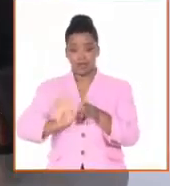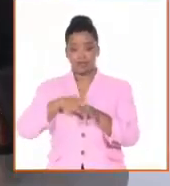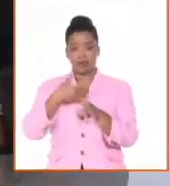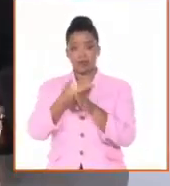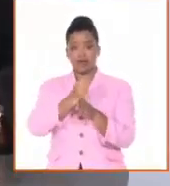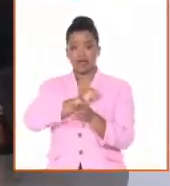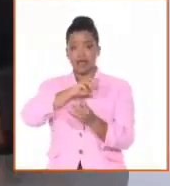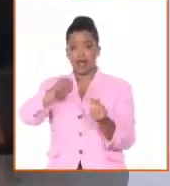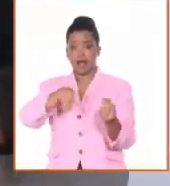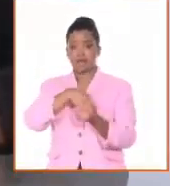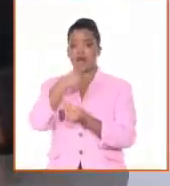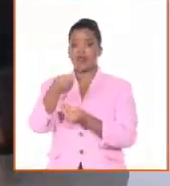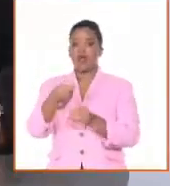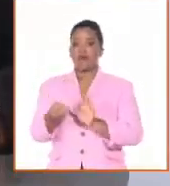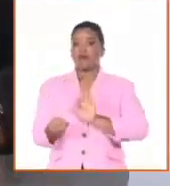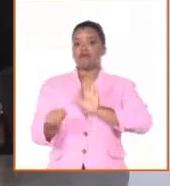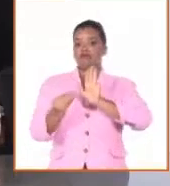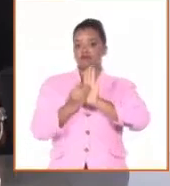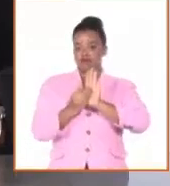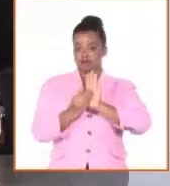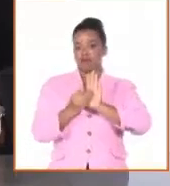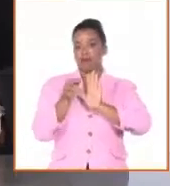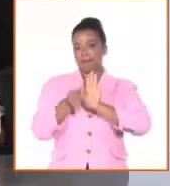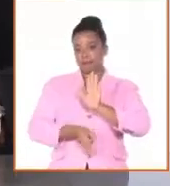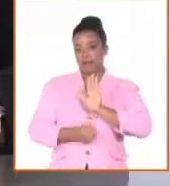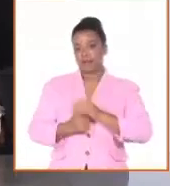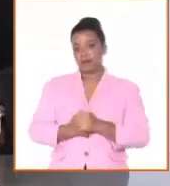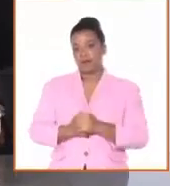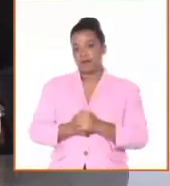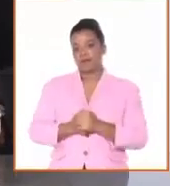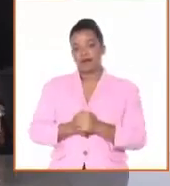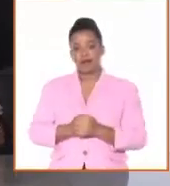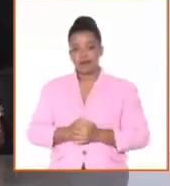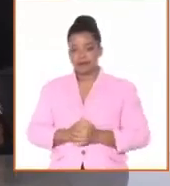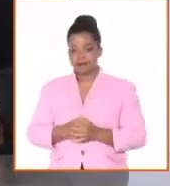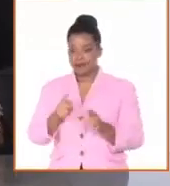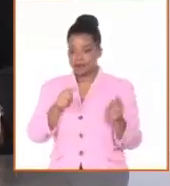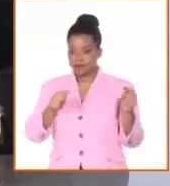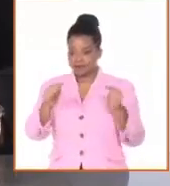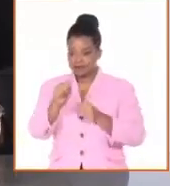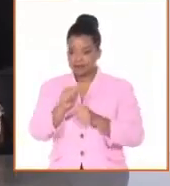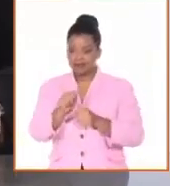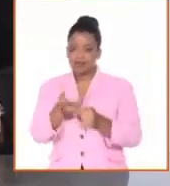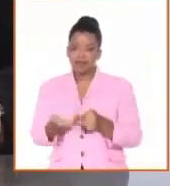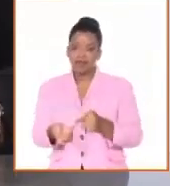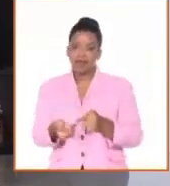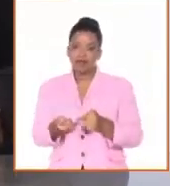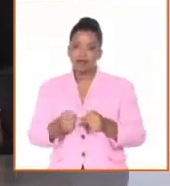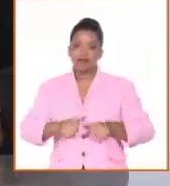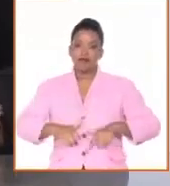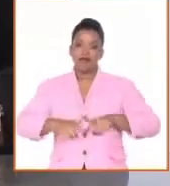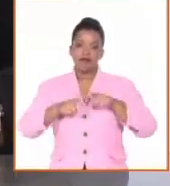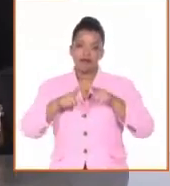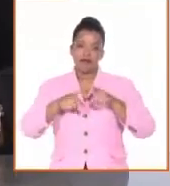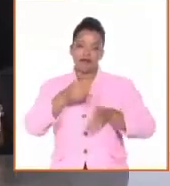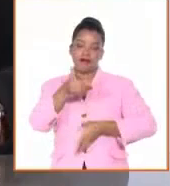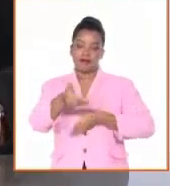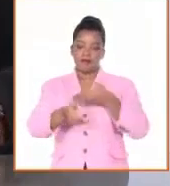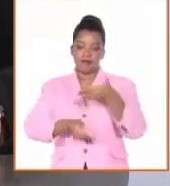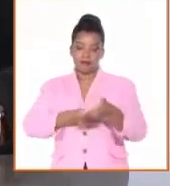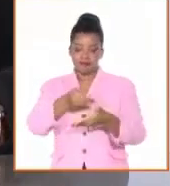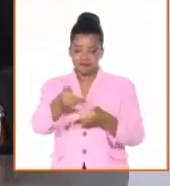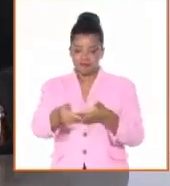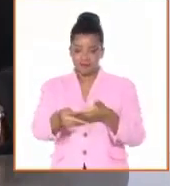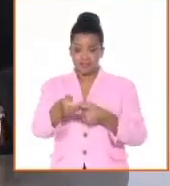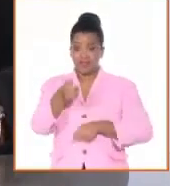el que brinda su finalidad primordial es brindar la publicidad frente a terceros puesto que de acuerdo a lo que usted